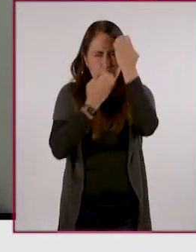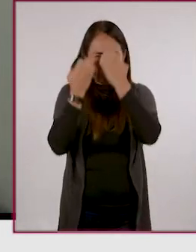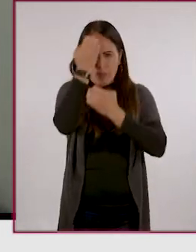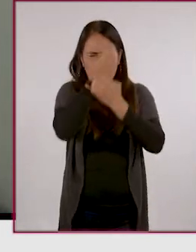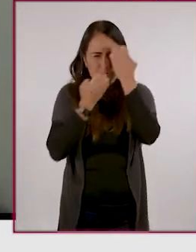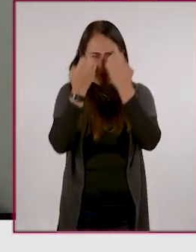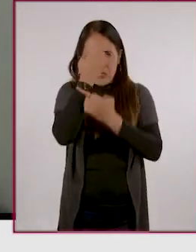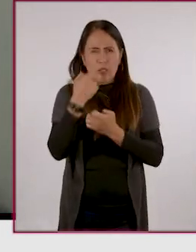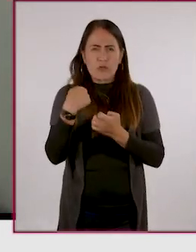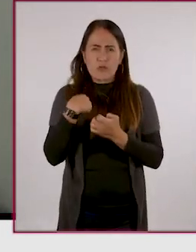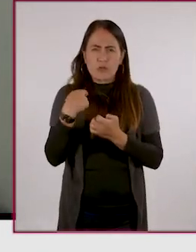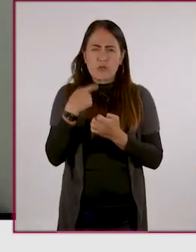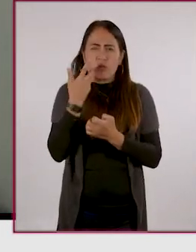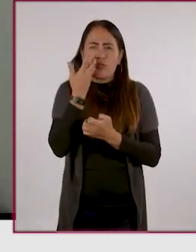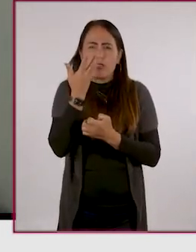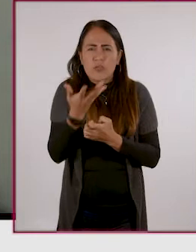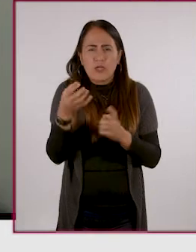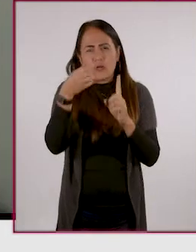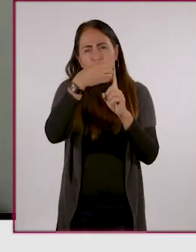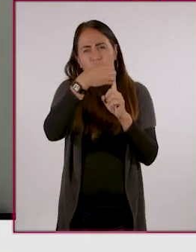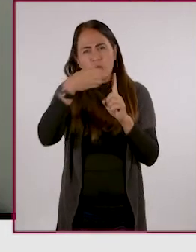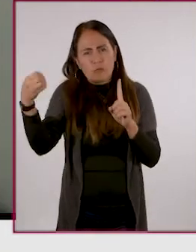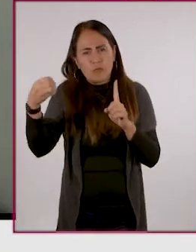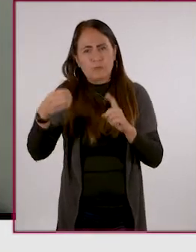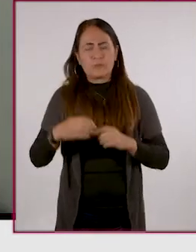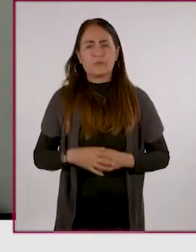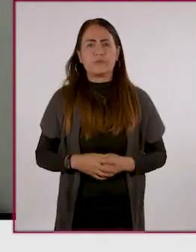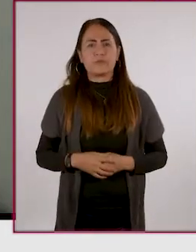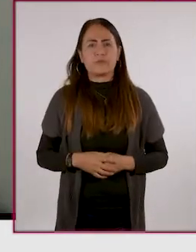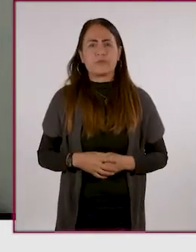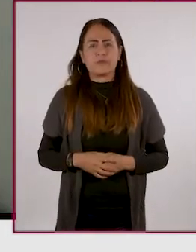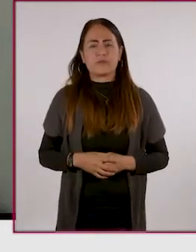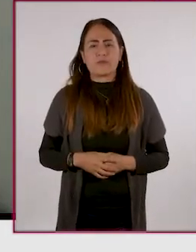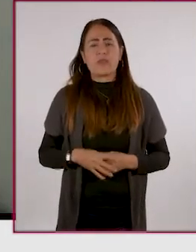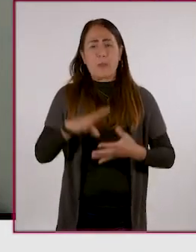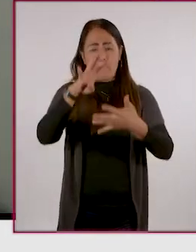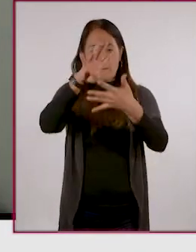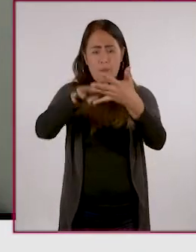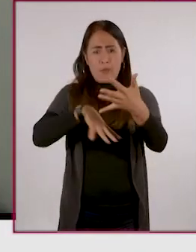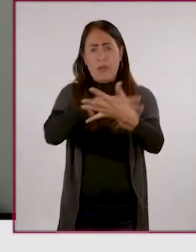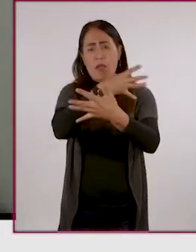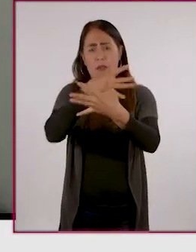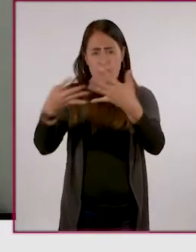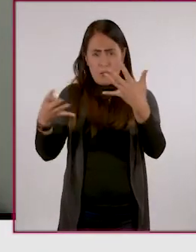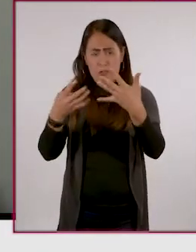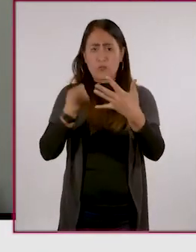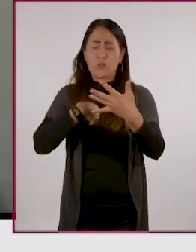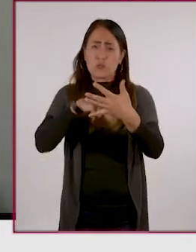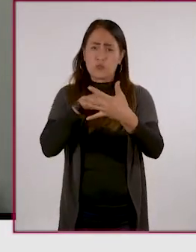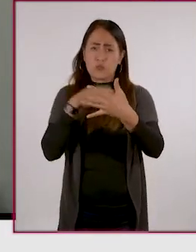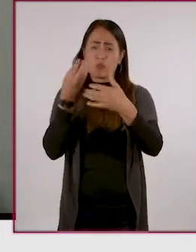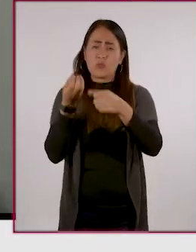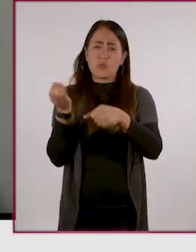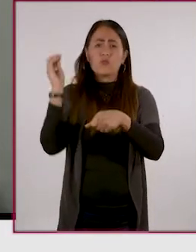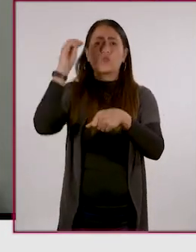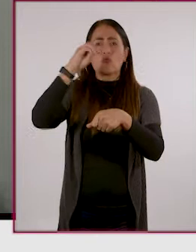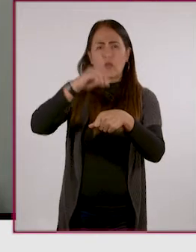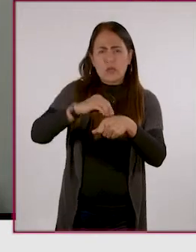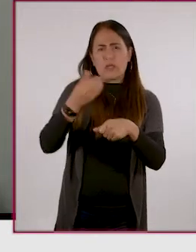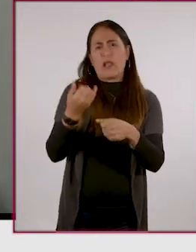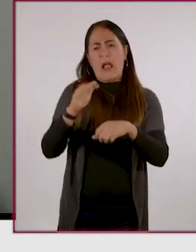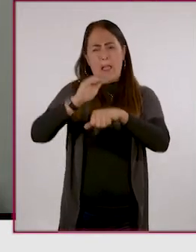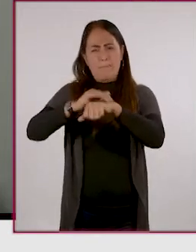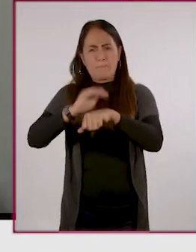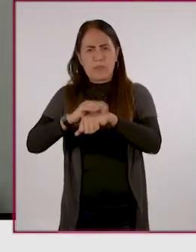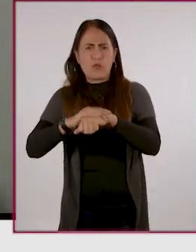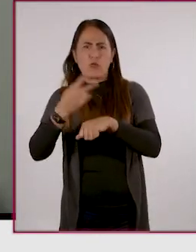son las unidades de análisis, no es lo que yo quiero organizar, ¿no? Entonces, si en nuestra hoja de cálculo nosotros vamos a